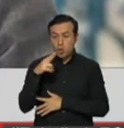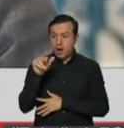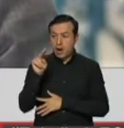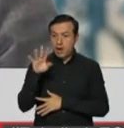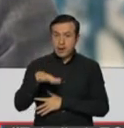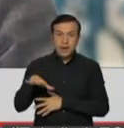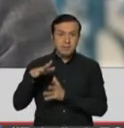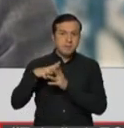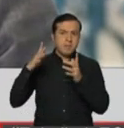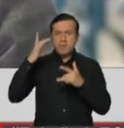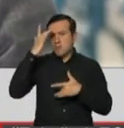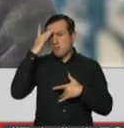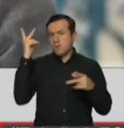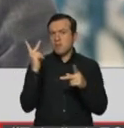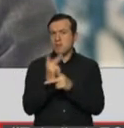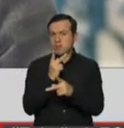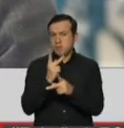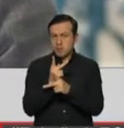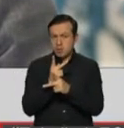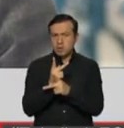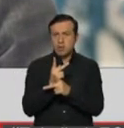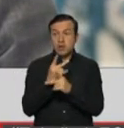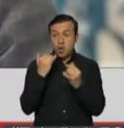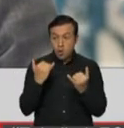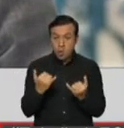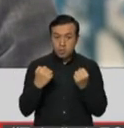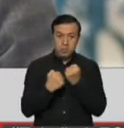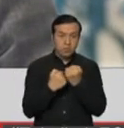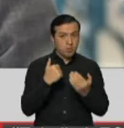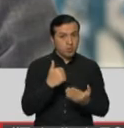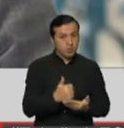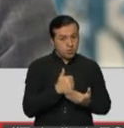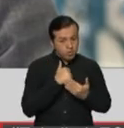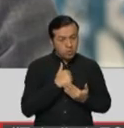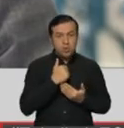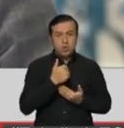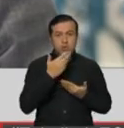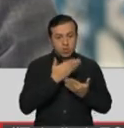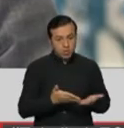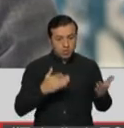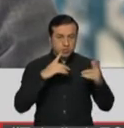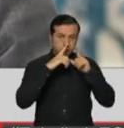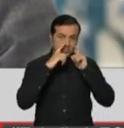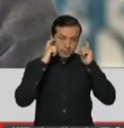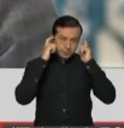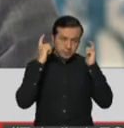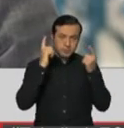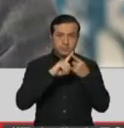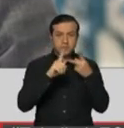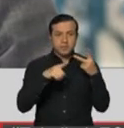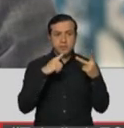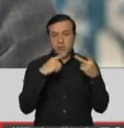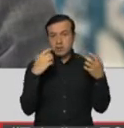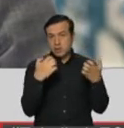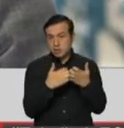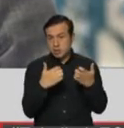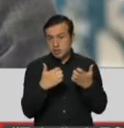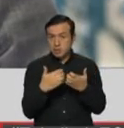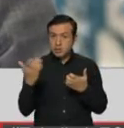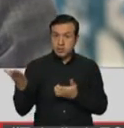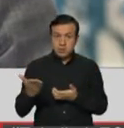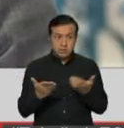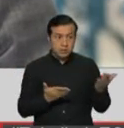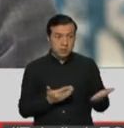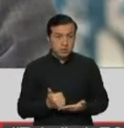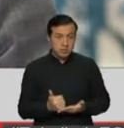de cooperación y de apoyo, tanto por la provisión de insumos médicos, de equipos para